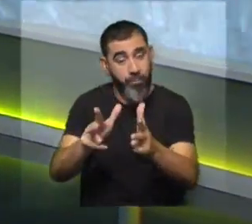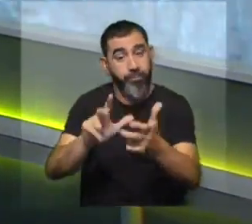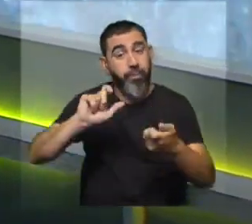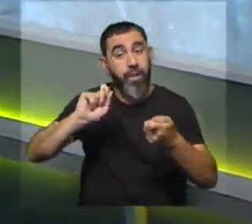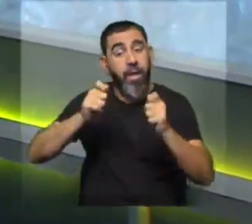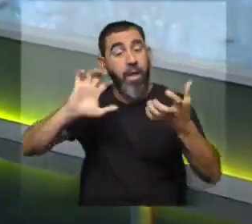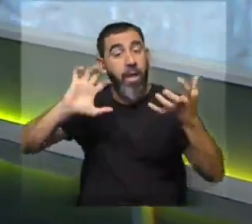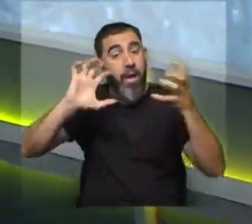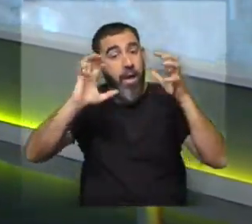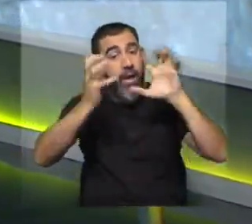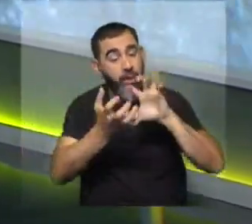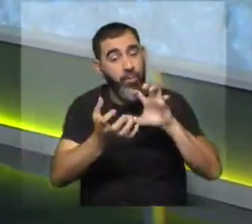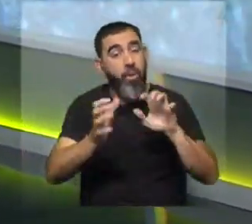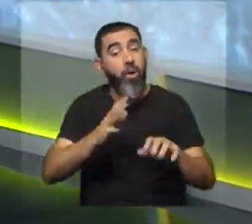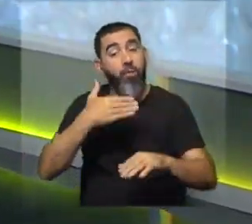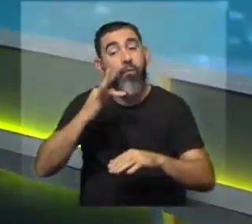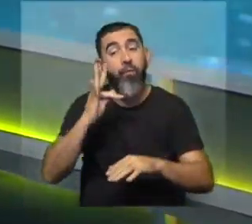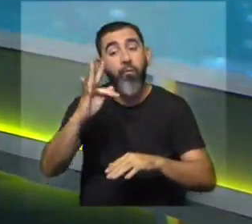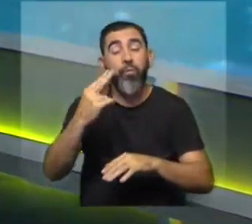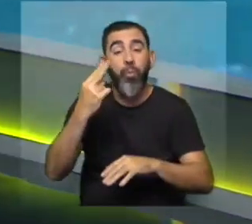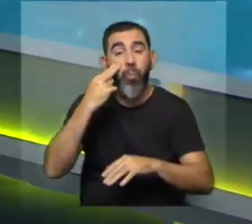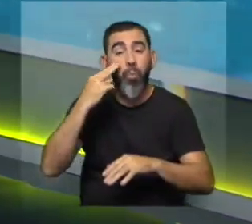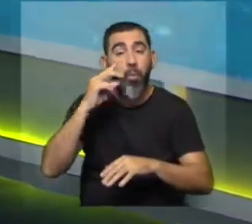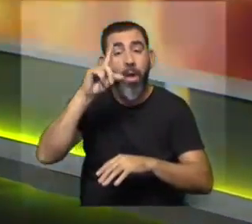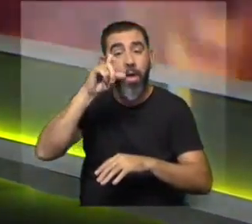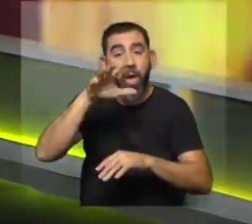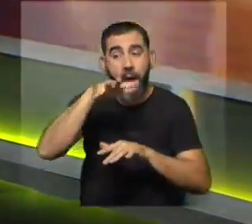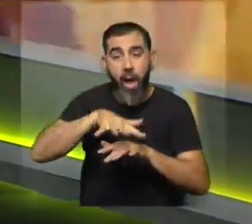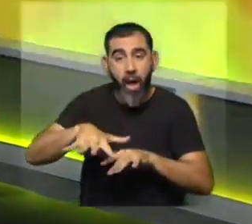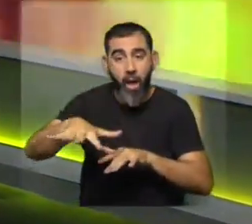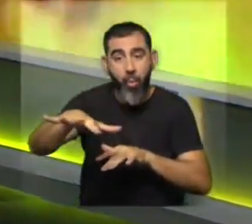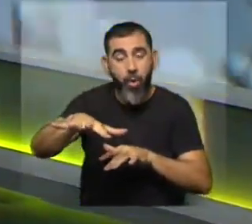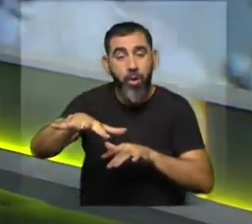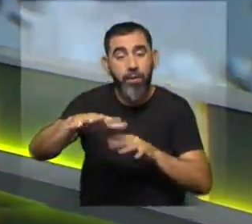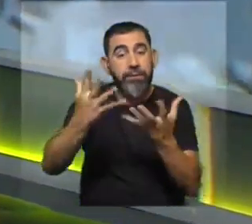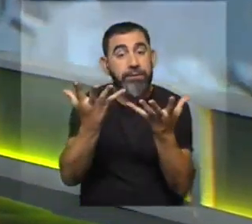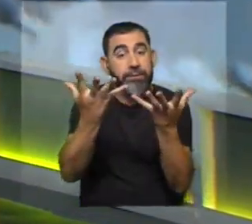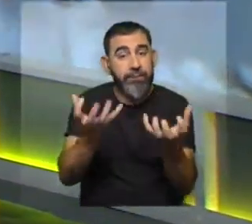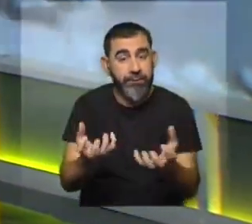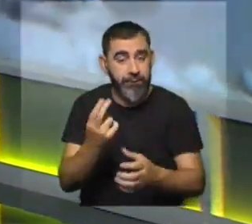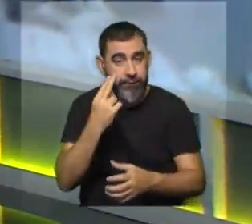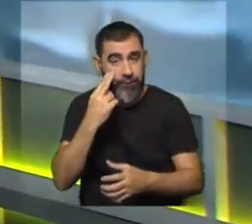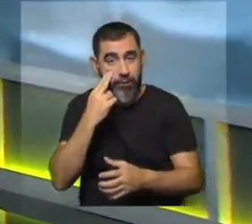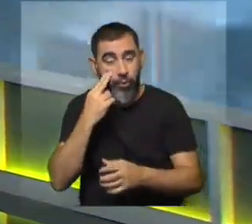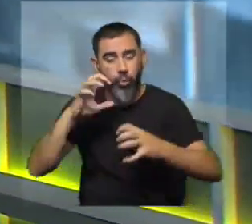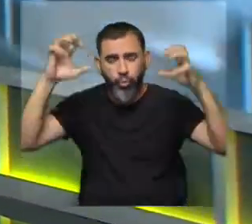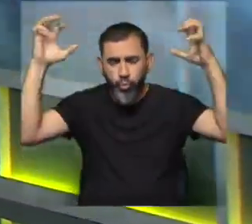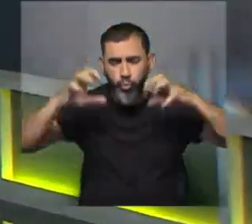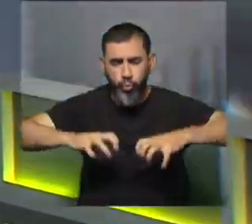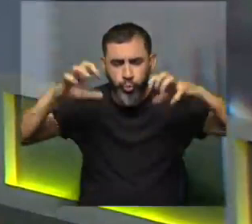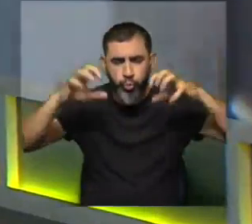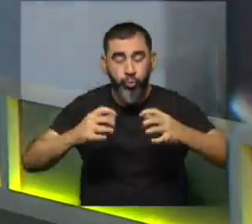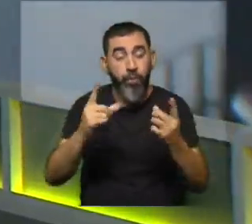cambio climático traerá problemas en la distribución del agua, con mayores sequías y precipitaciones